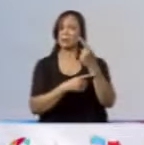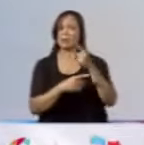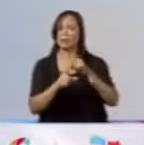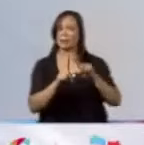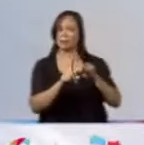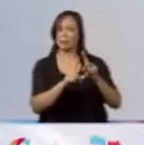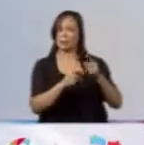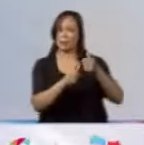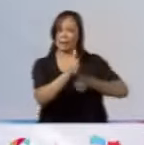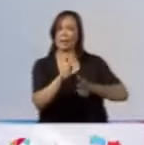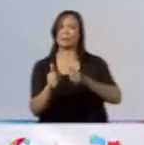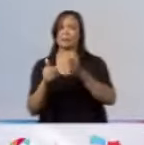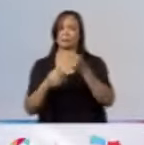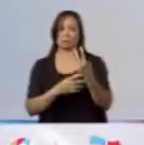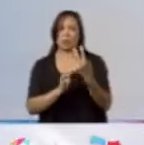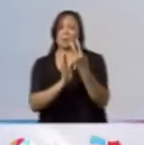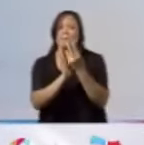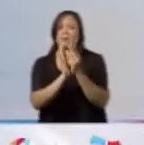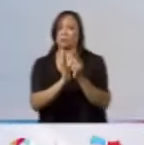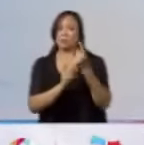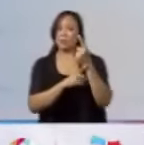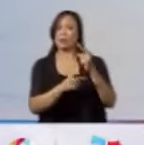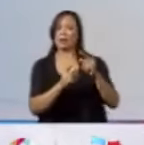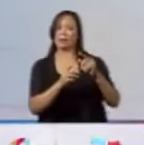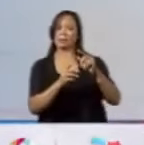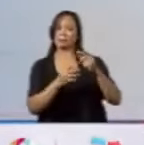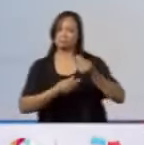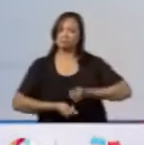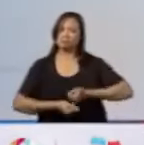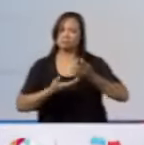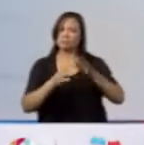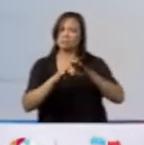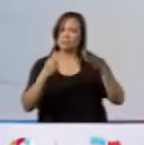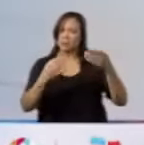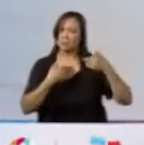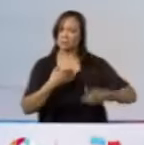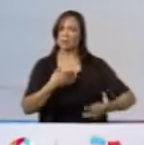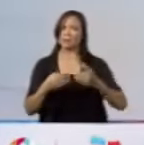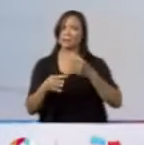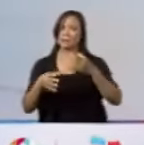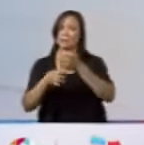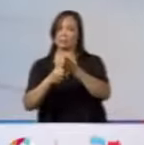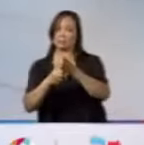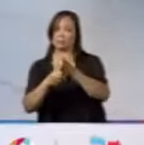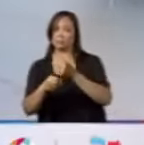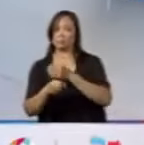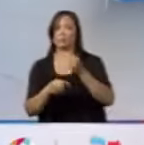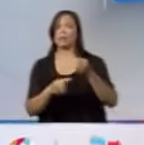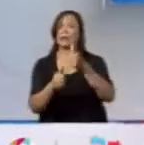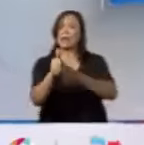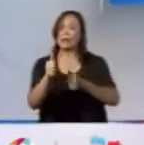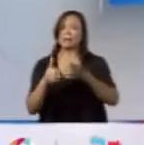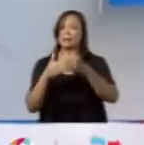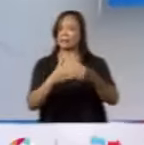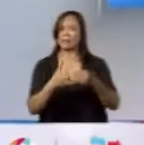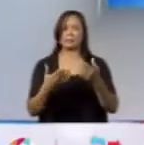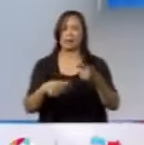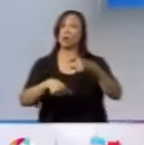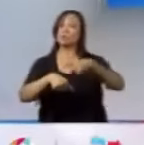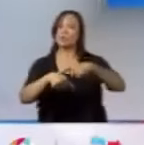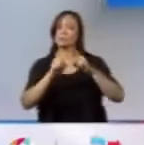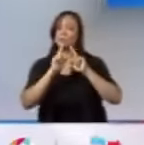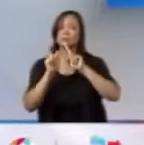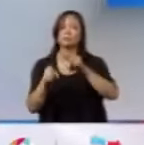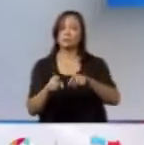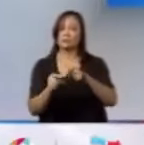cada candidato contará con 2 minutos para palabras de apertura y conclusiones. Cada candidato contará con un tiempo